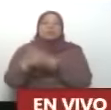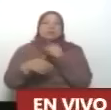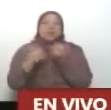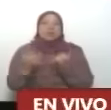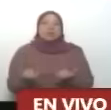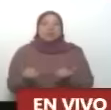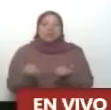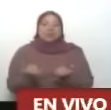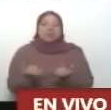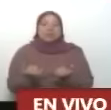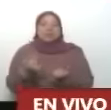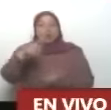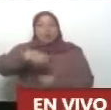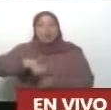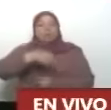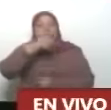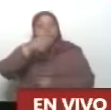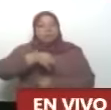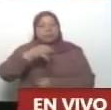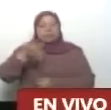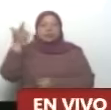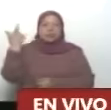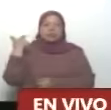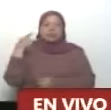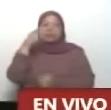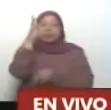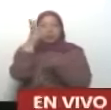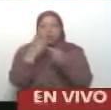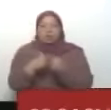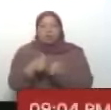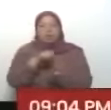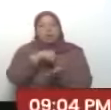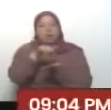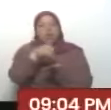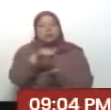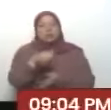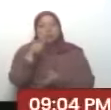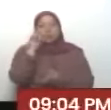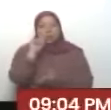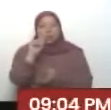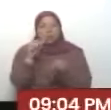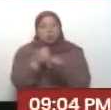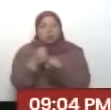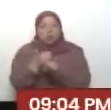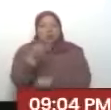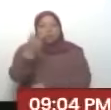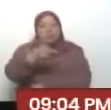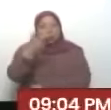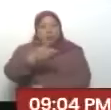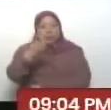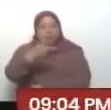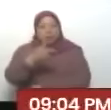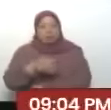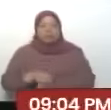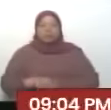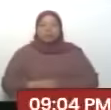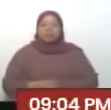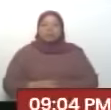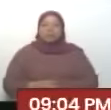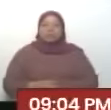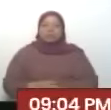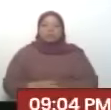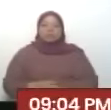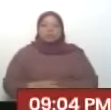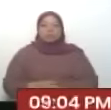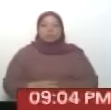dar hoy, mañana y siempre. Tomen nota en Washington. De este punto, esto es importante. Asimismo, camarada